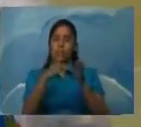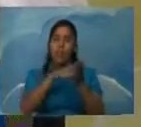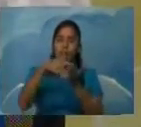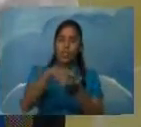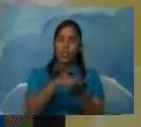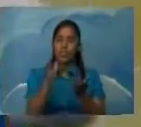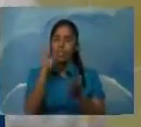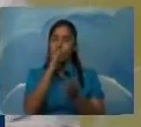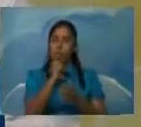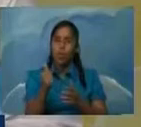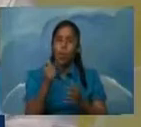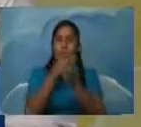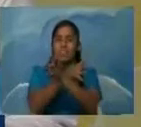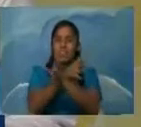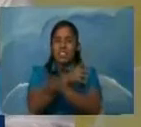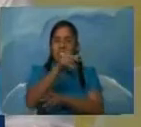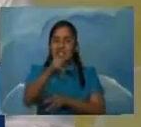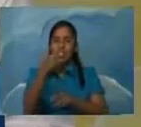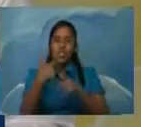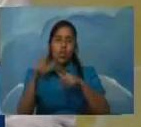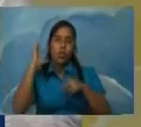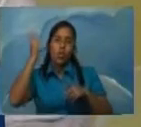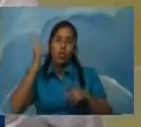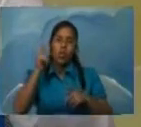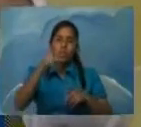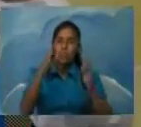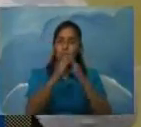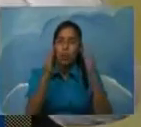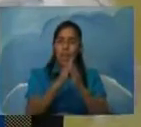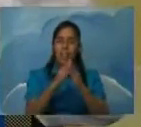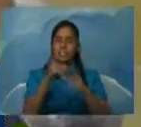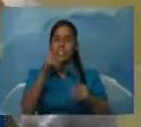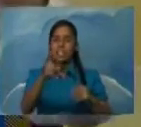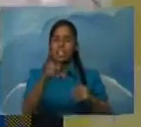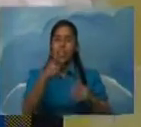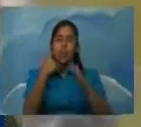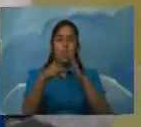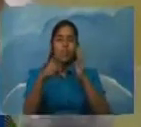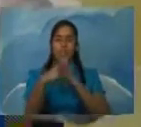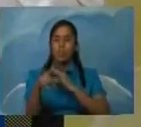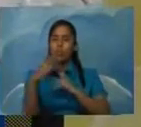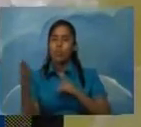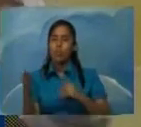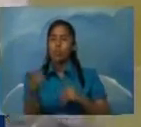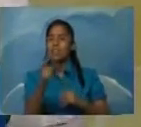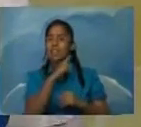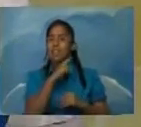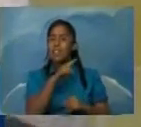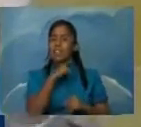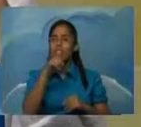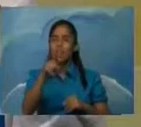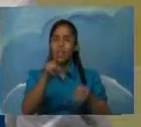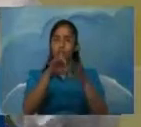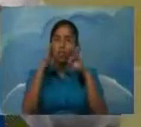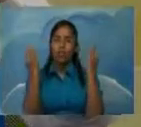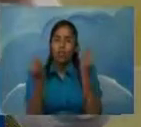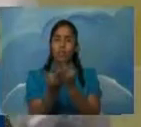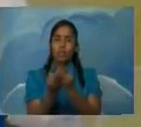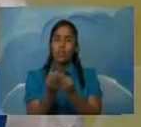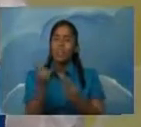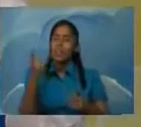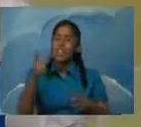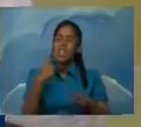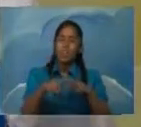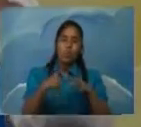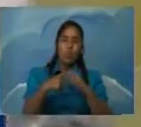haya pornografía en su casa, en su familia, que no hayan cosas que dañen a tu familia, que no haya ningún